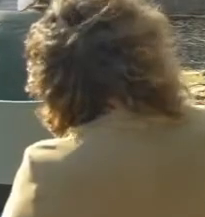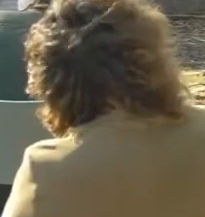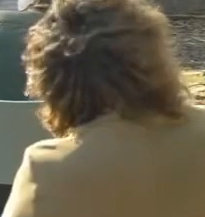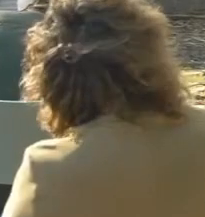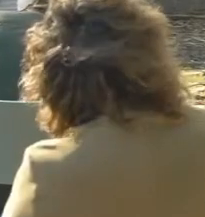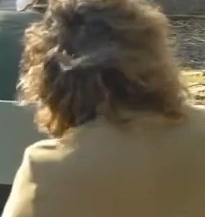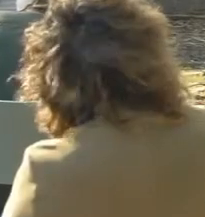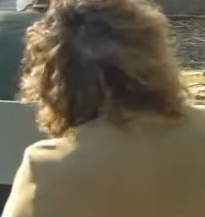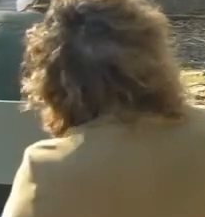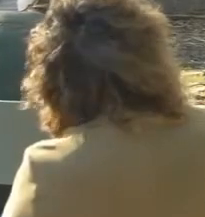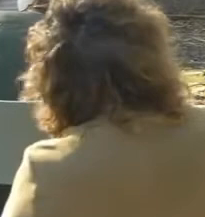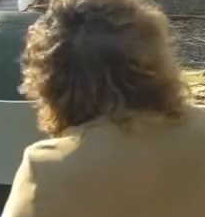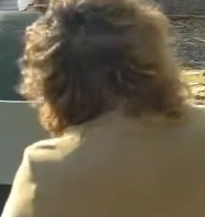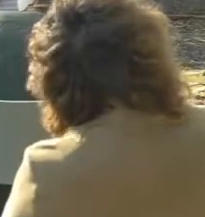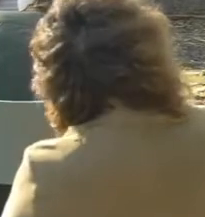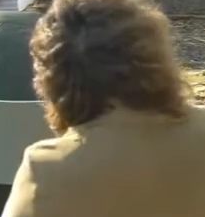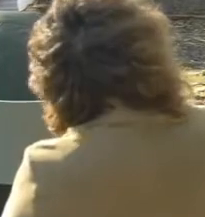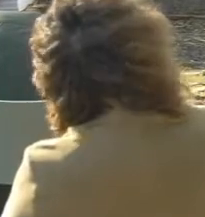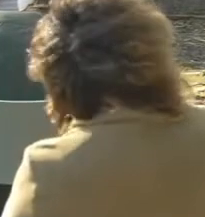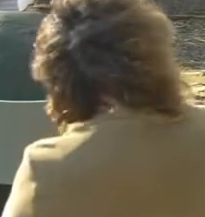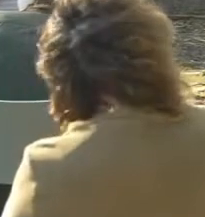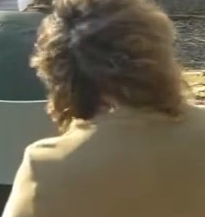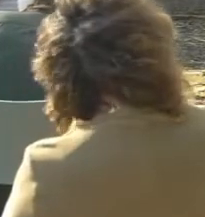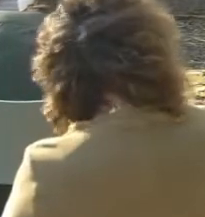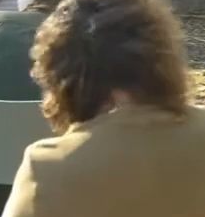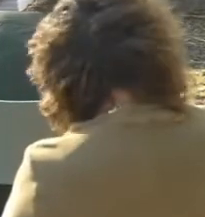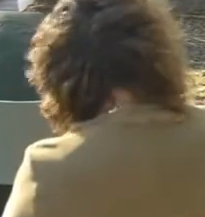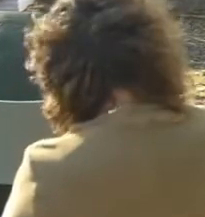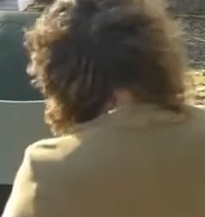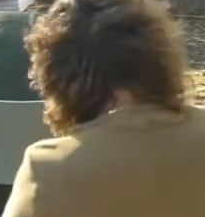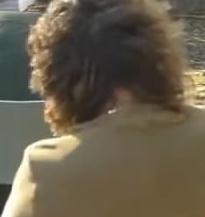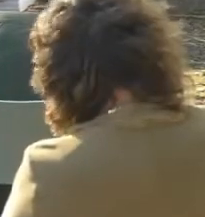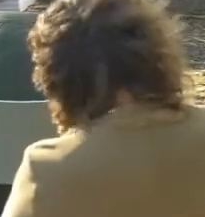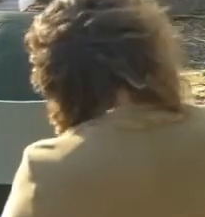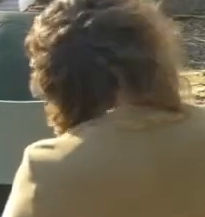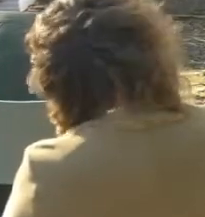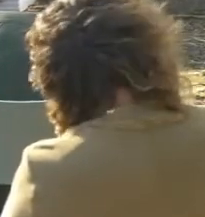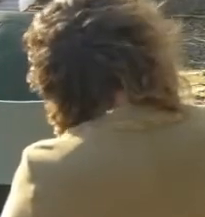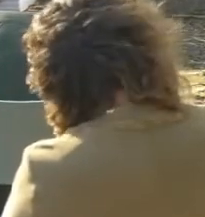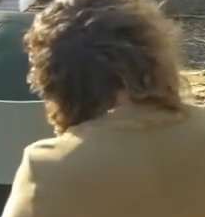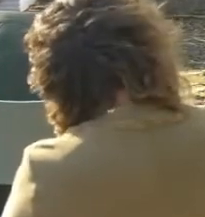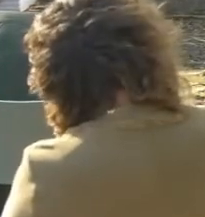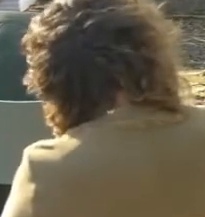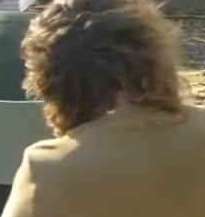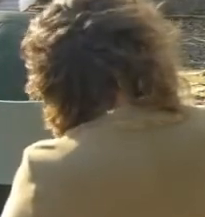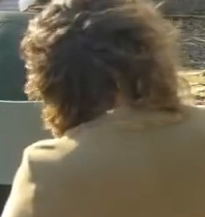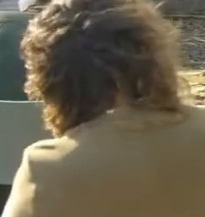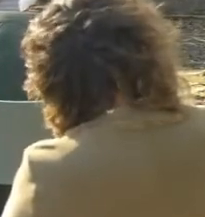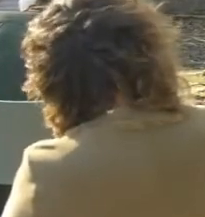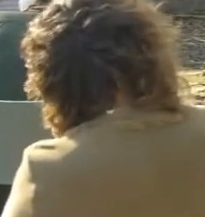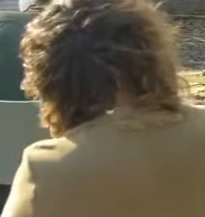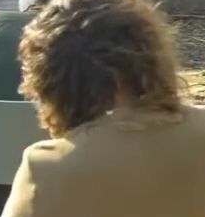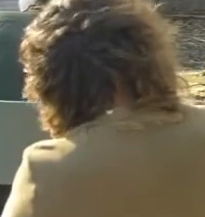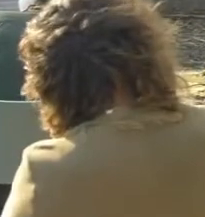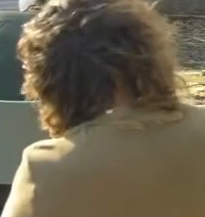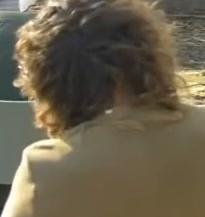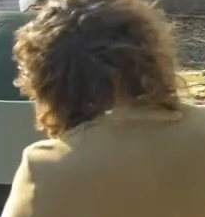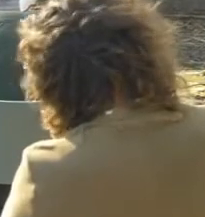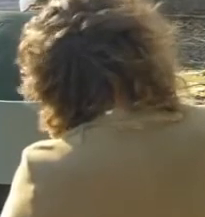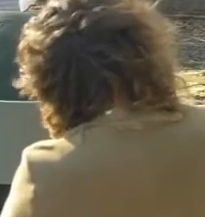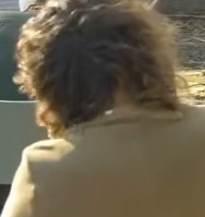relatos, os significados que tivo esta illa, sobre todo nesa etapa. E por iso son tan importantes as